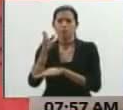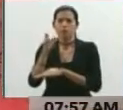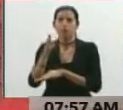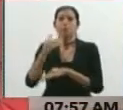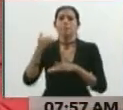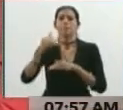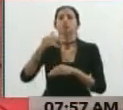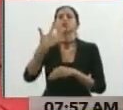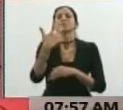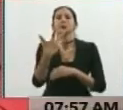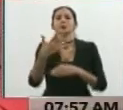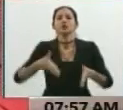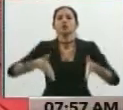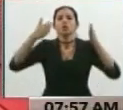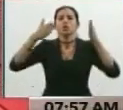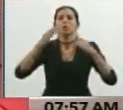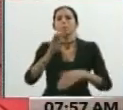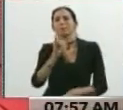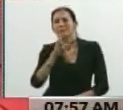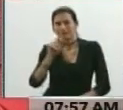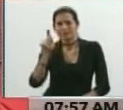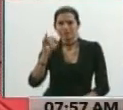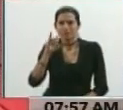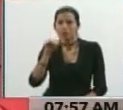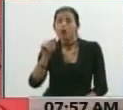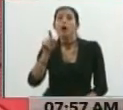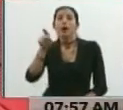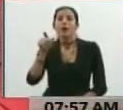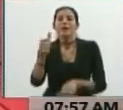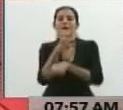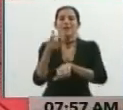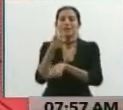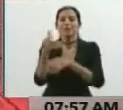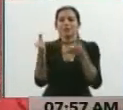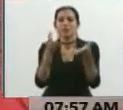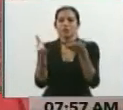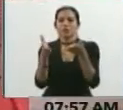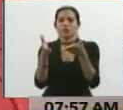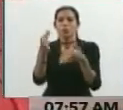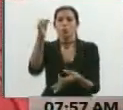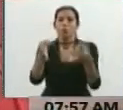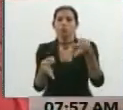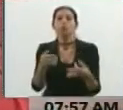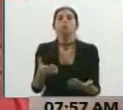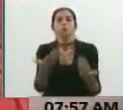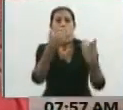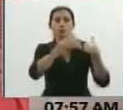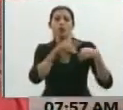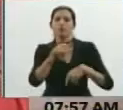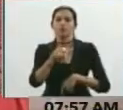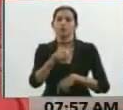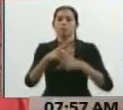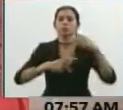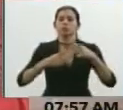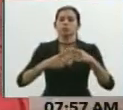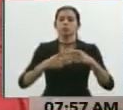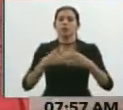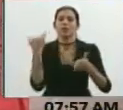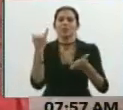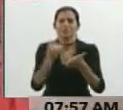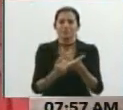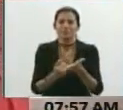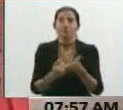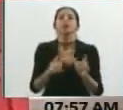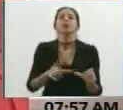británica que donde está la sede principal del inal ahí va a estar la gerencia general de servicios jurídicos que es la que va a estar al frente de este proceso de